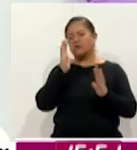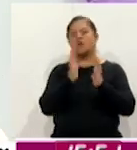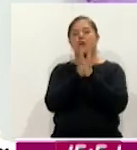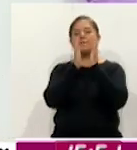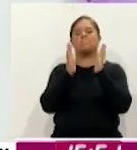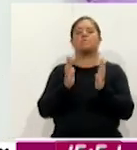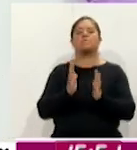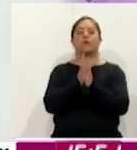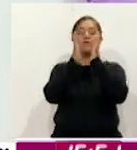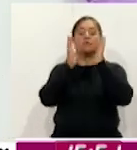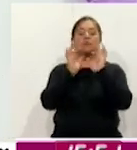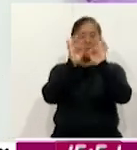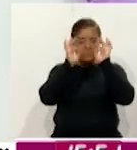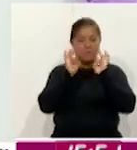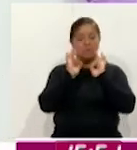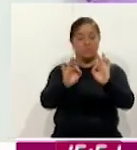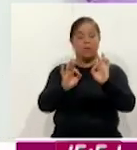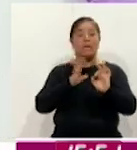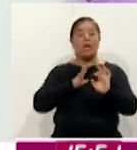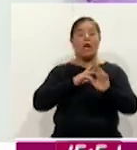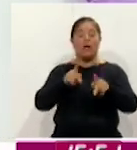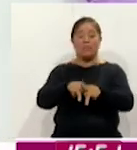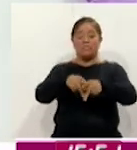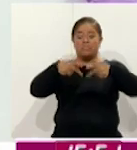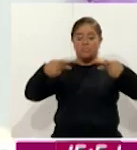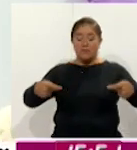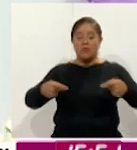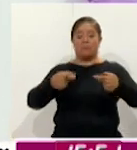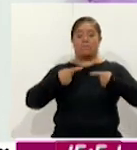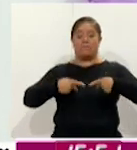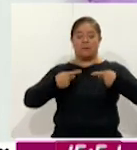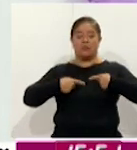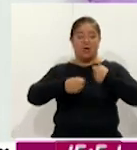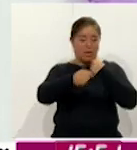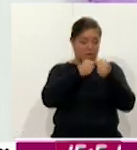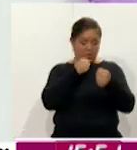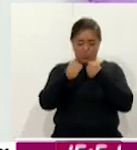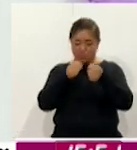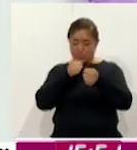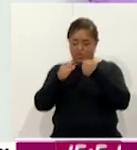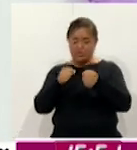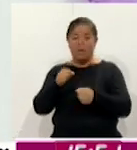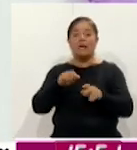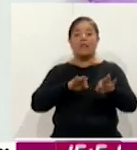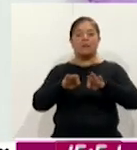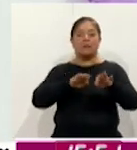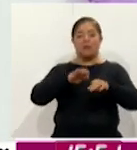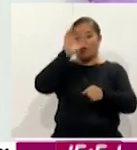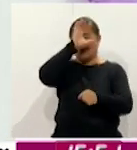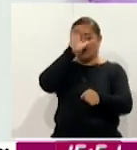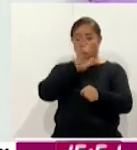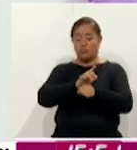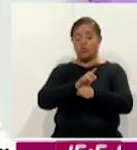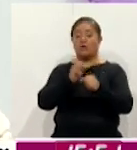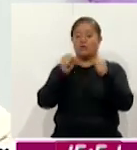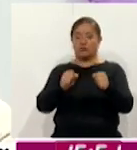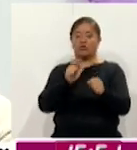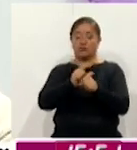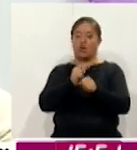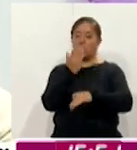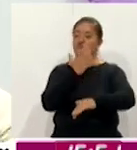participación tan efectiva que han hecho los periodistas en el Estado, enaltecer todo el trabajo cultural y social que se ha venido